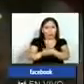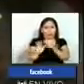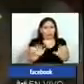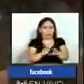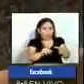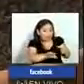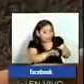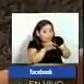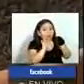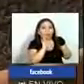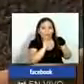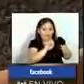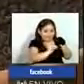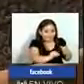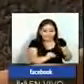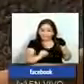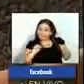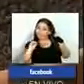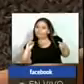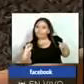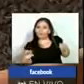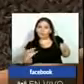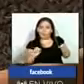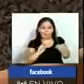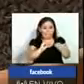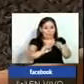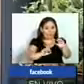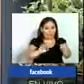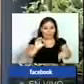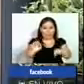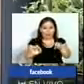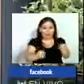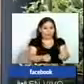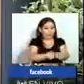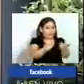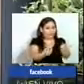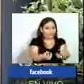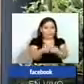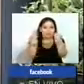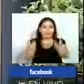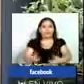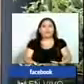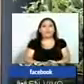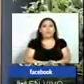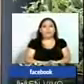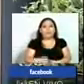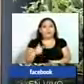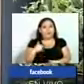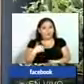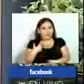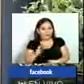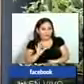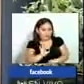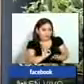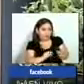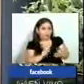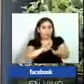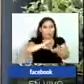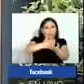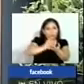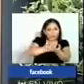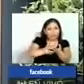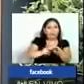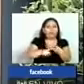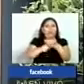planta Yo voy Propagando Más Más plantas Y obtengo semillas Por ejemplo De lechuga